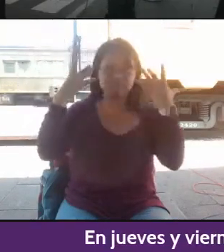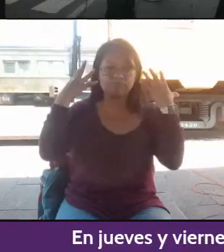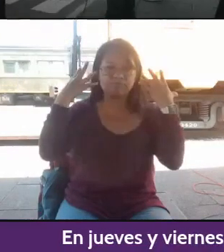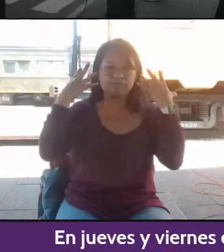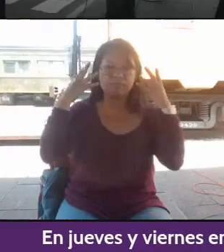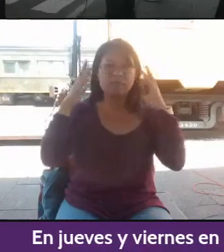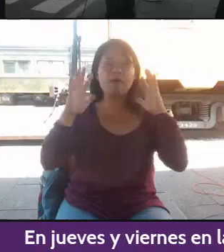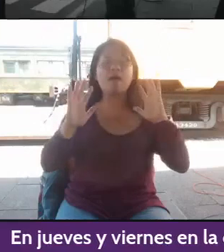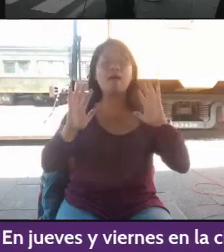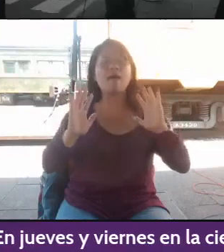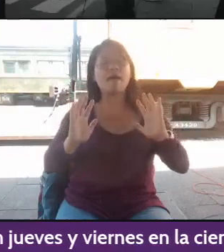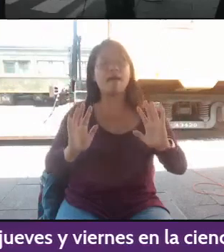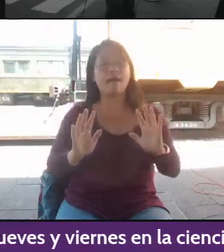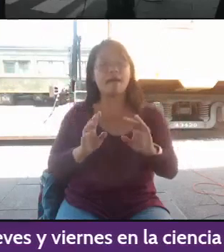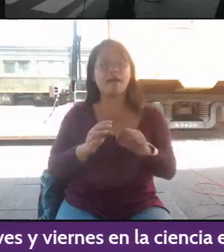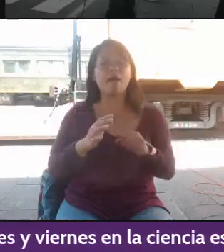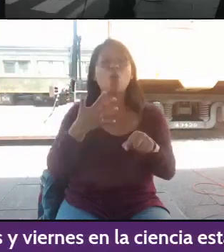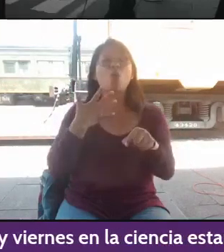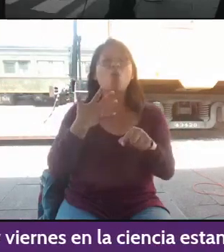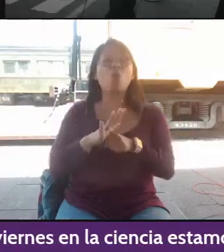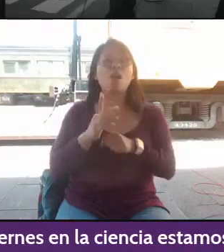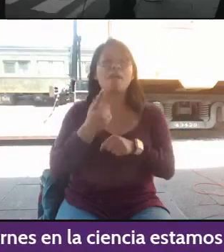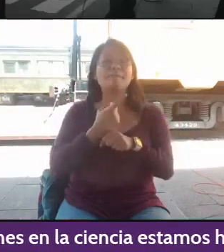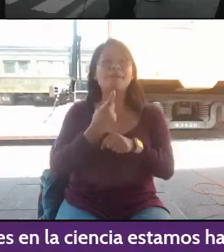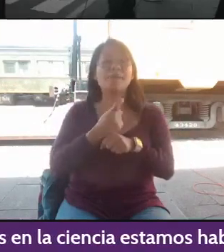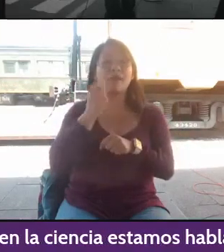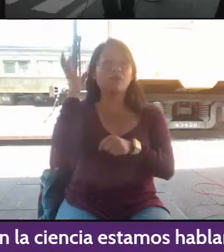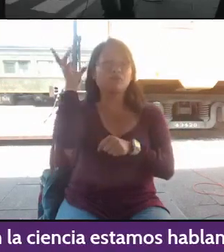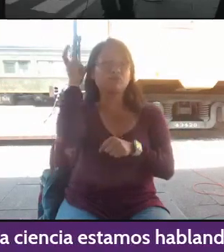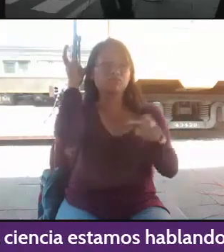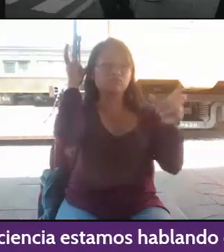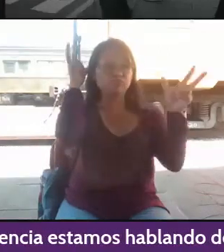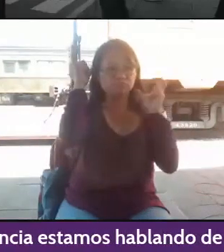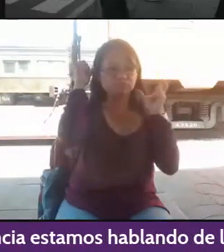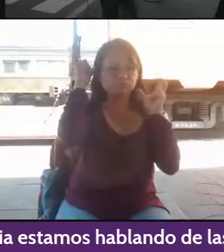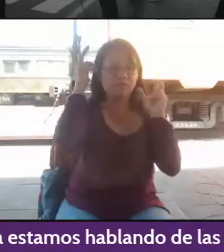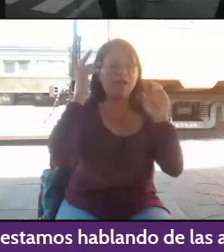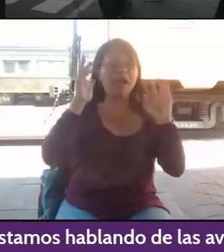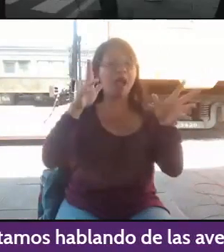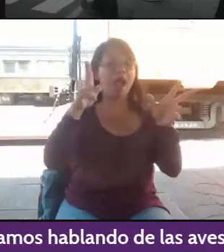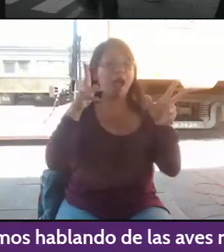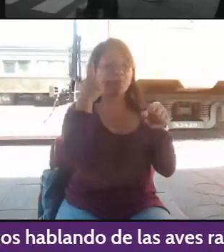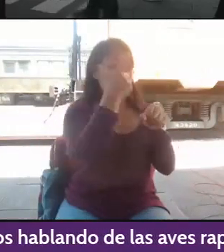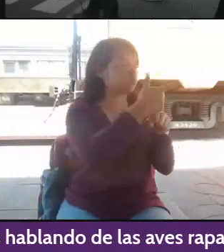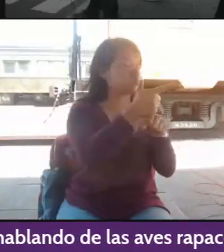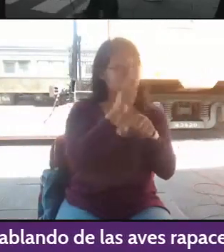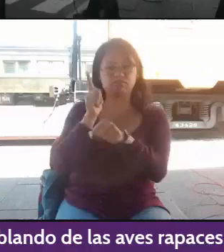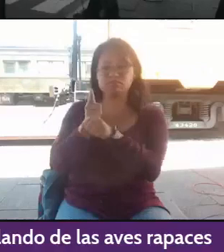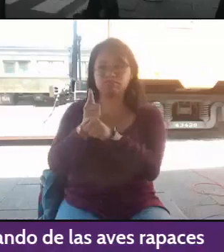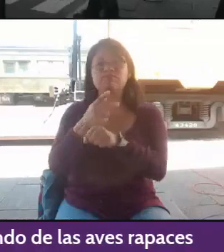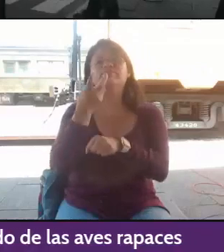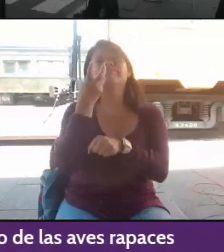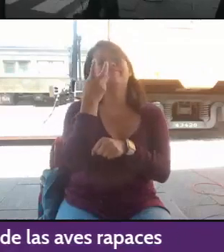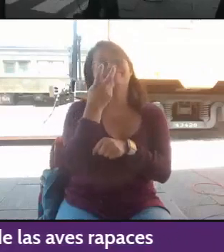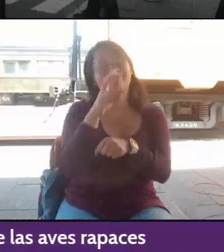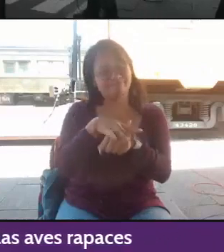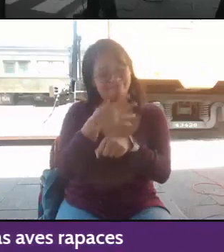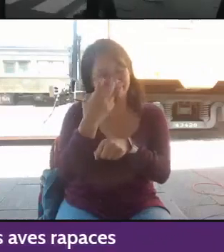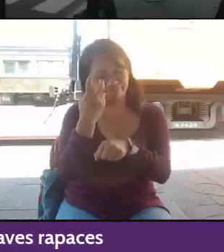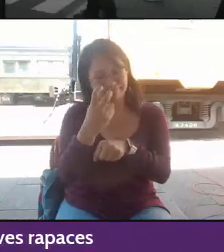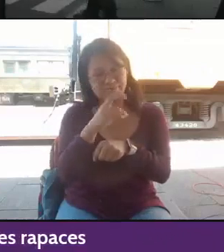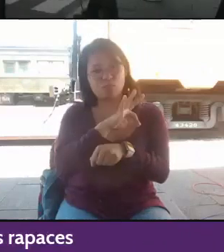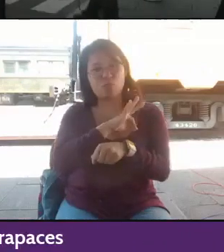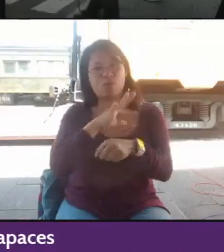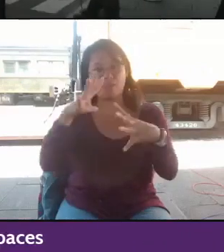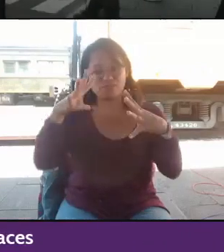velocidad llegue, más bien, según a qué oído llegue primero, va a ser la dirección de la cual viene el sonido. Y eso les permite cazar en la noche. No sé si vieron